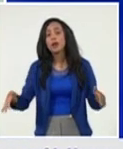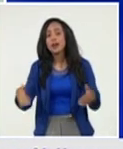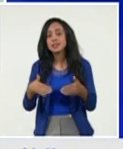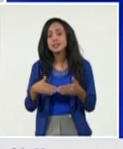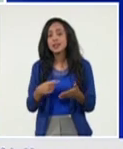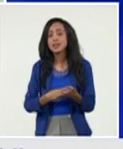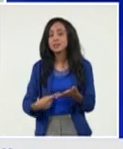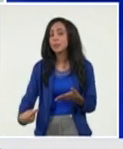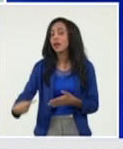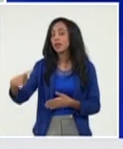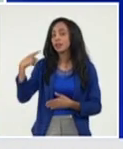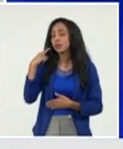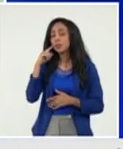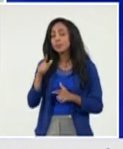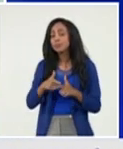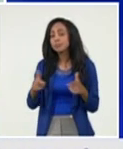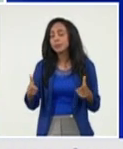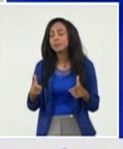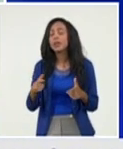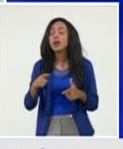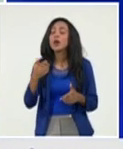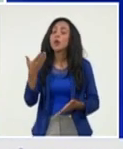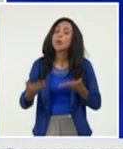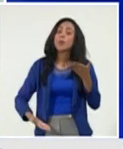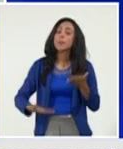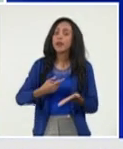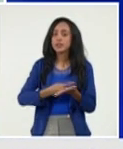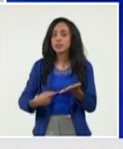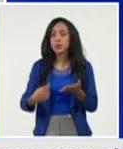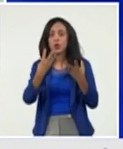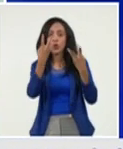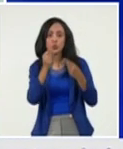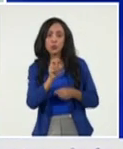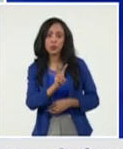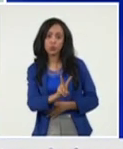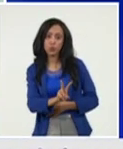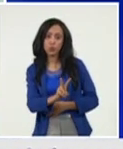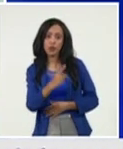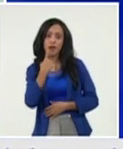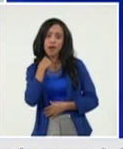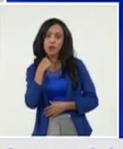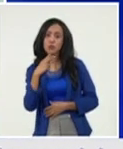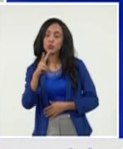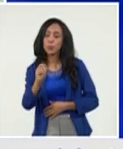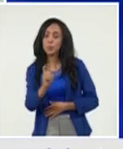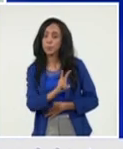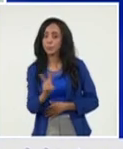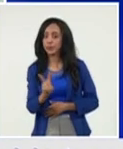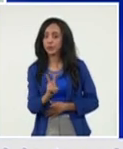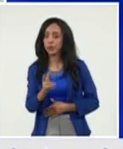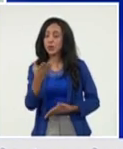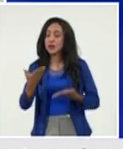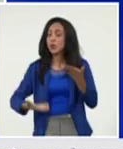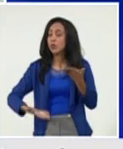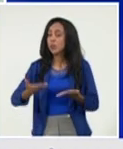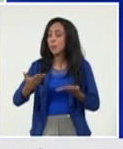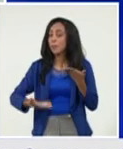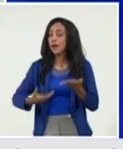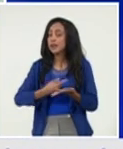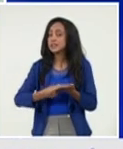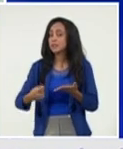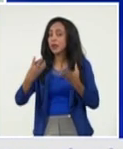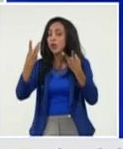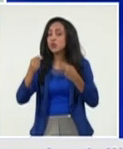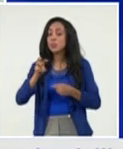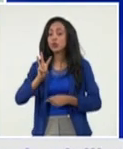2 del año 2022 con la semana número 3 que es esta que estamos analizando indiscutiblemente 10